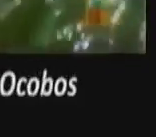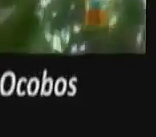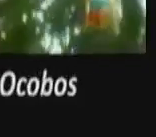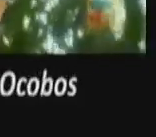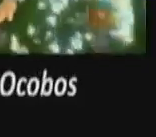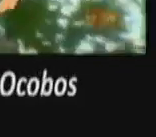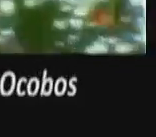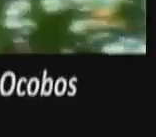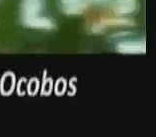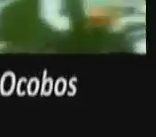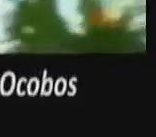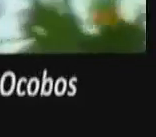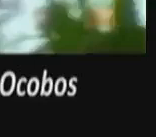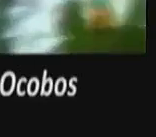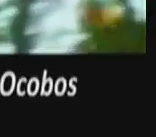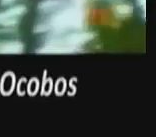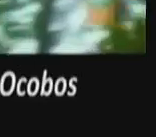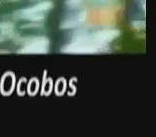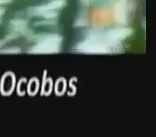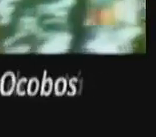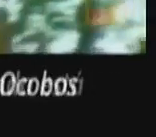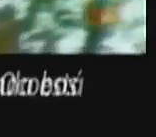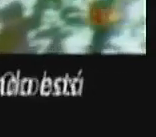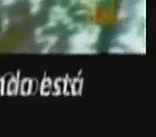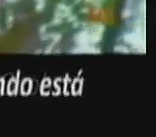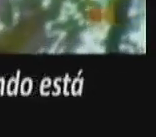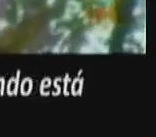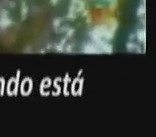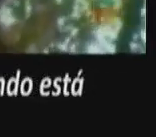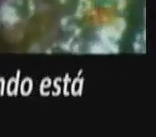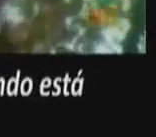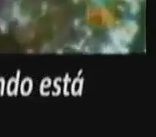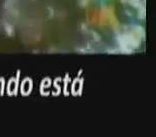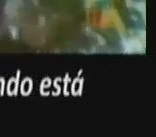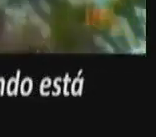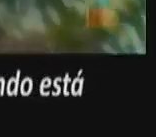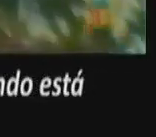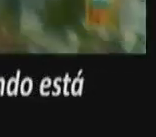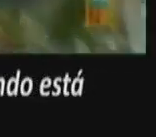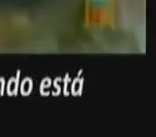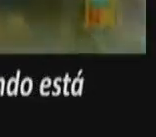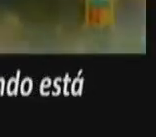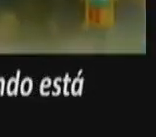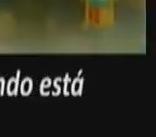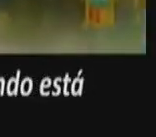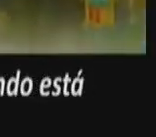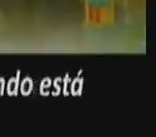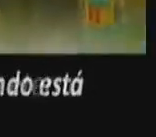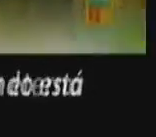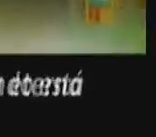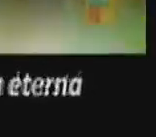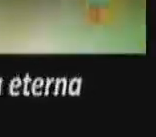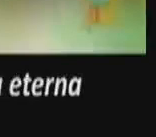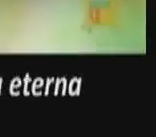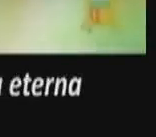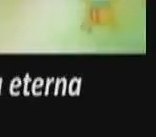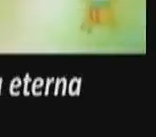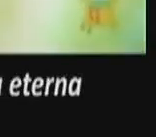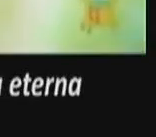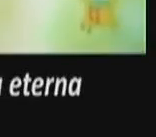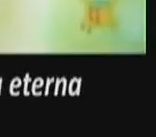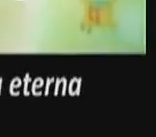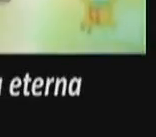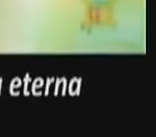de grandeza, vestida de bobos, desde el gran nevado entonando están.